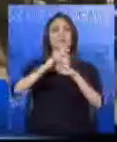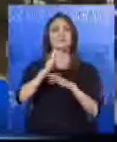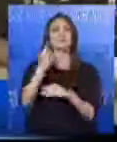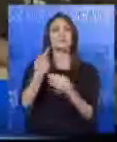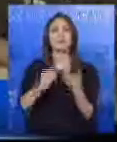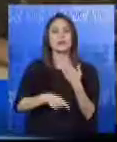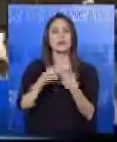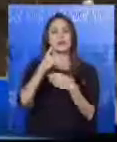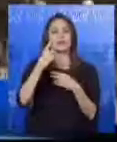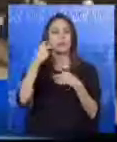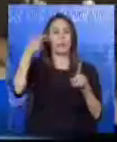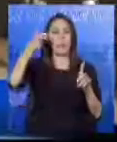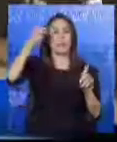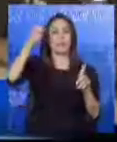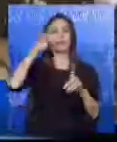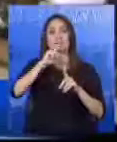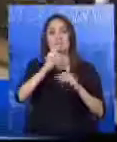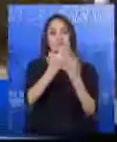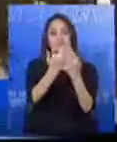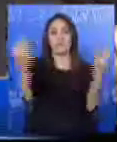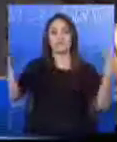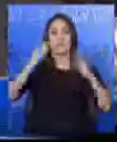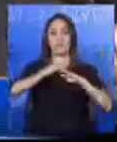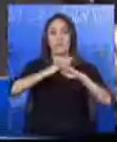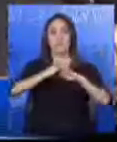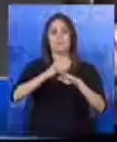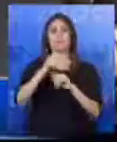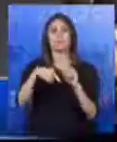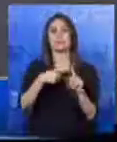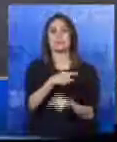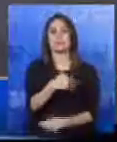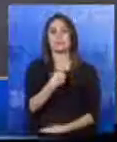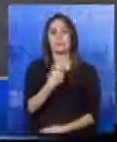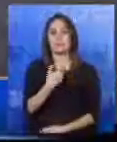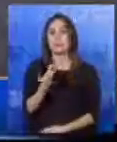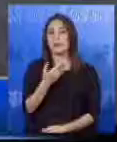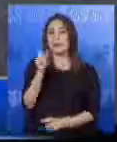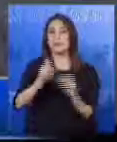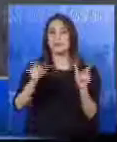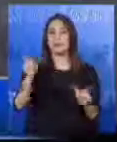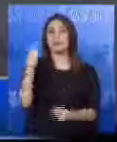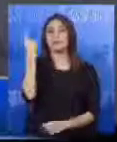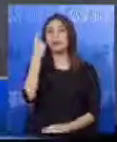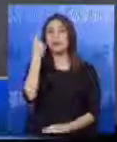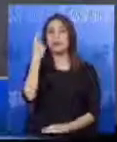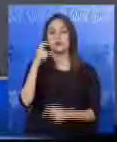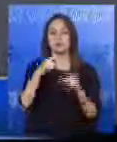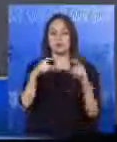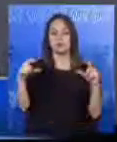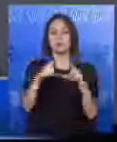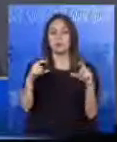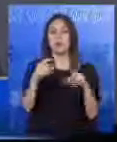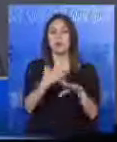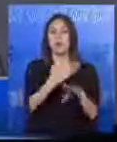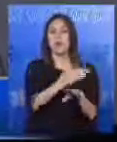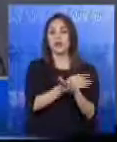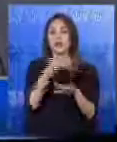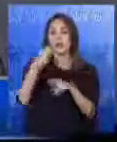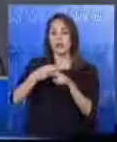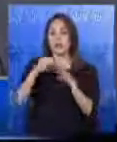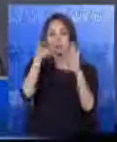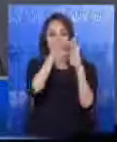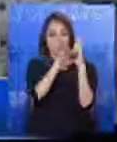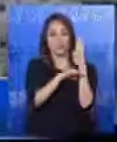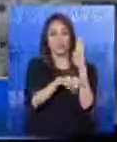al Capitolio, los espacios han sido distribuidos. En todos ellos, ingresarán ciudadanos únicamente con boletos previo a un registro y